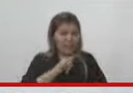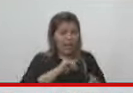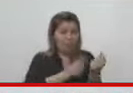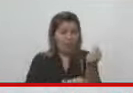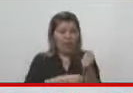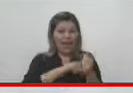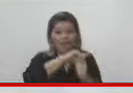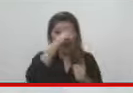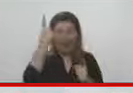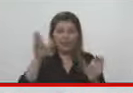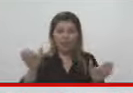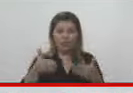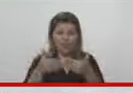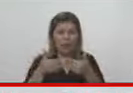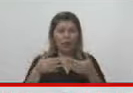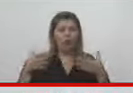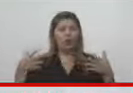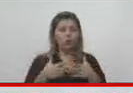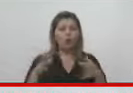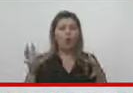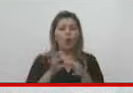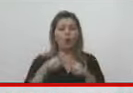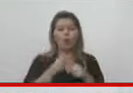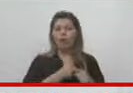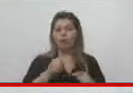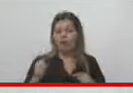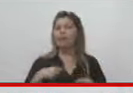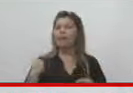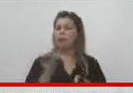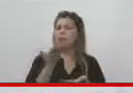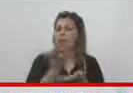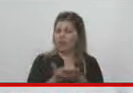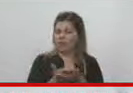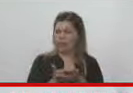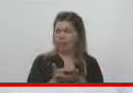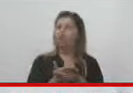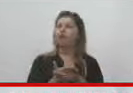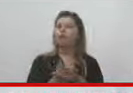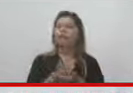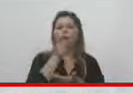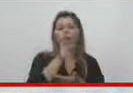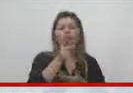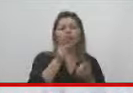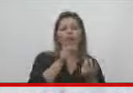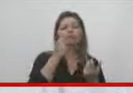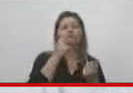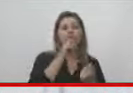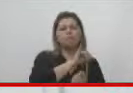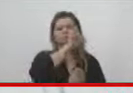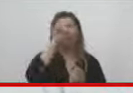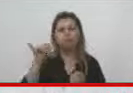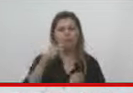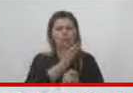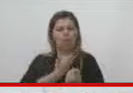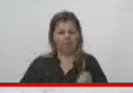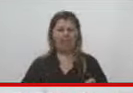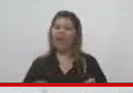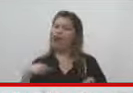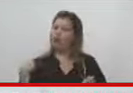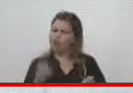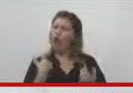Estado. Desde Unión por la Patria, Presidenta, le pedimos que le transmita al Presidente de la Nación que nosotros estamos dispuestos a